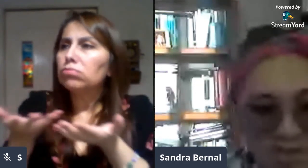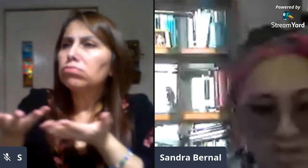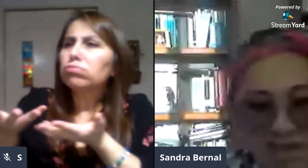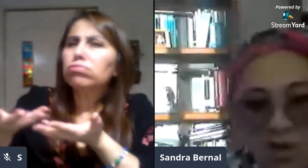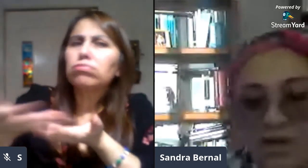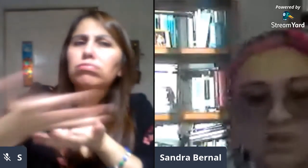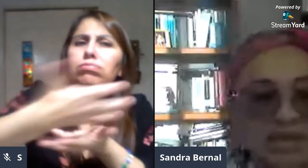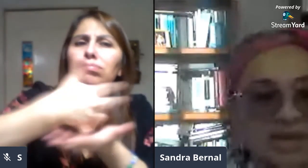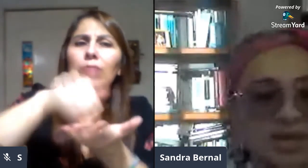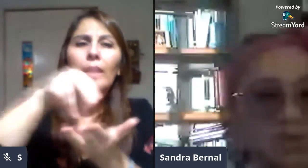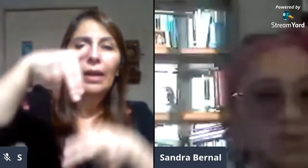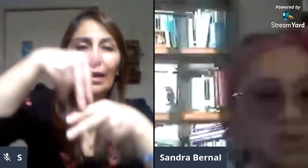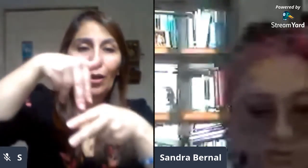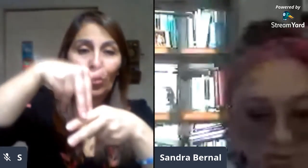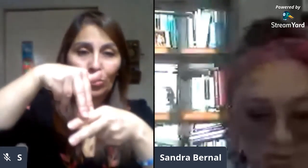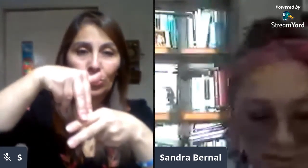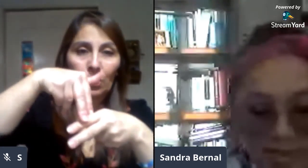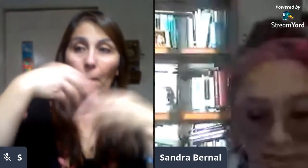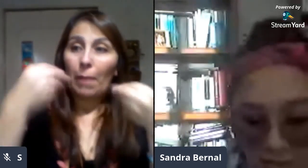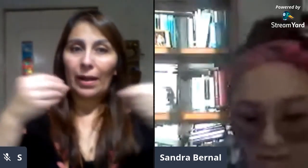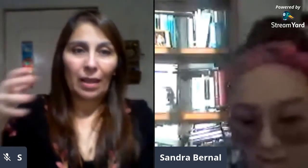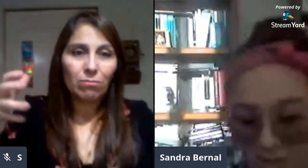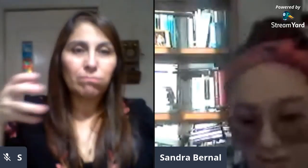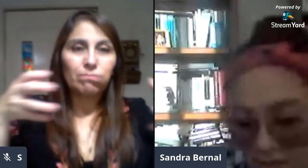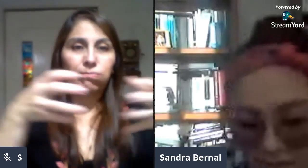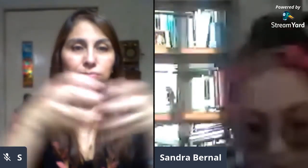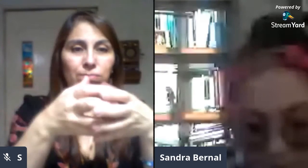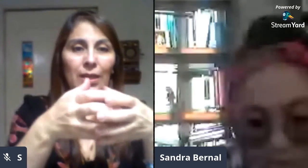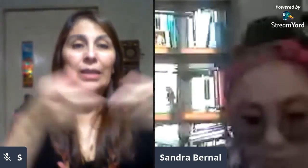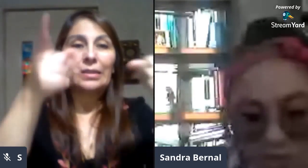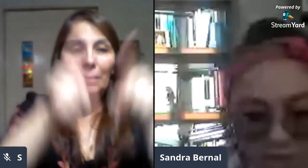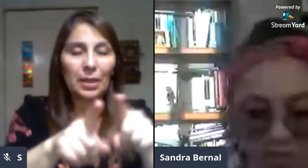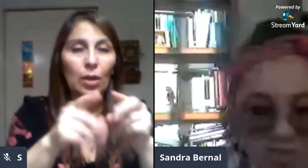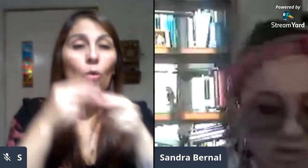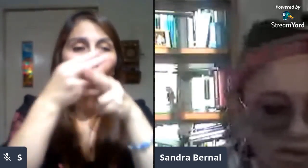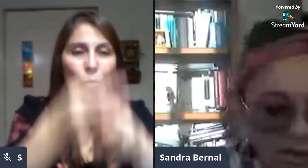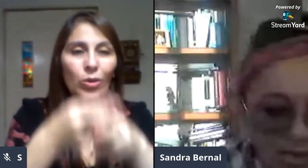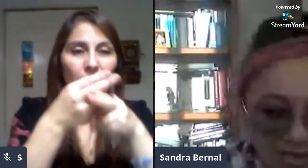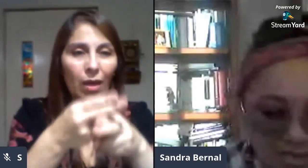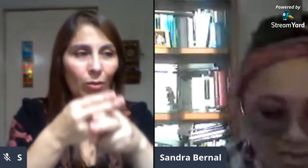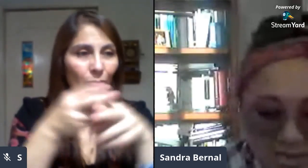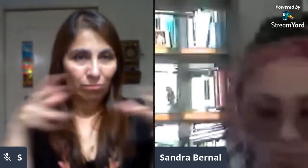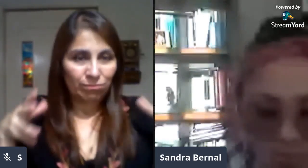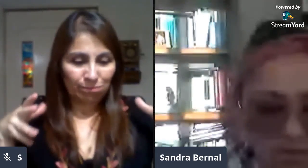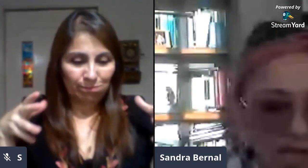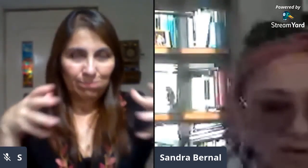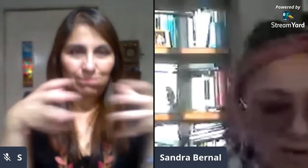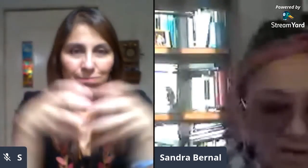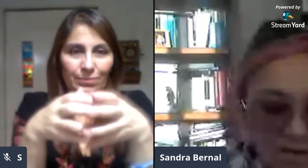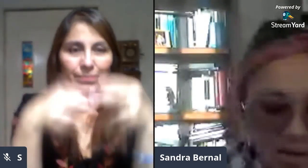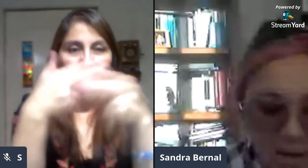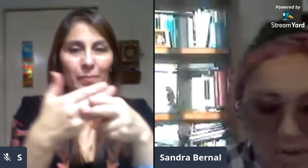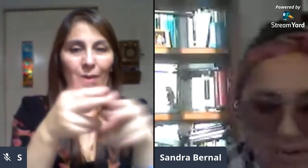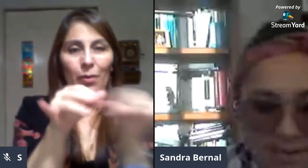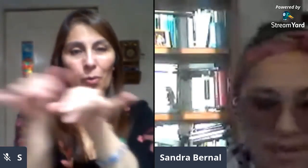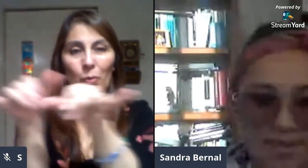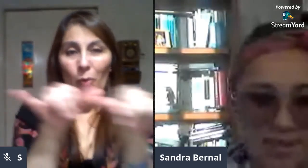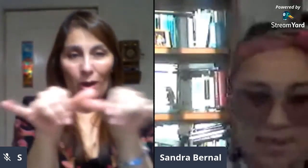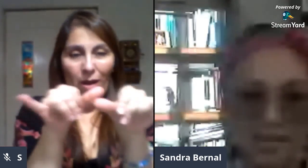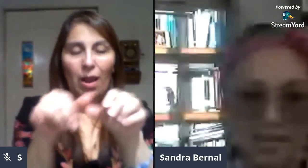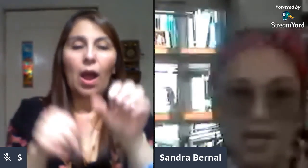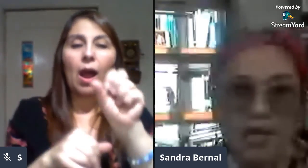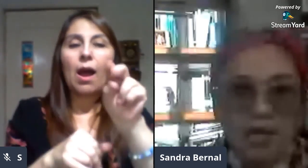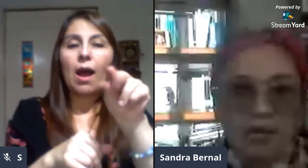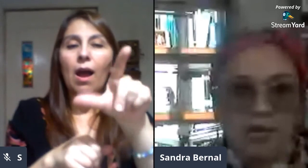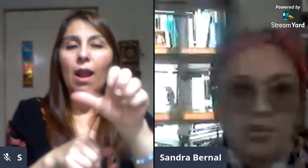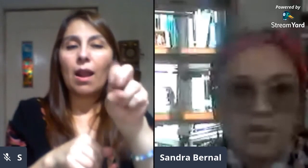esa lógica de colectivizar el cuidado. El cuidado que, ya como muy bien lo mencionaba Alanis, es un cuidado en el que hay